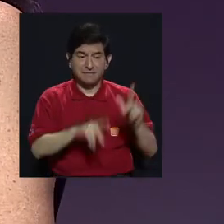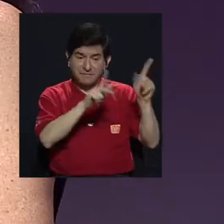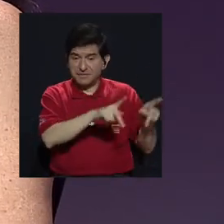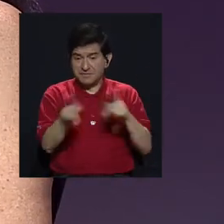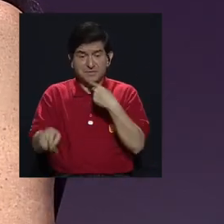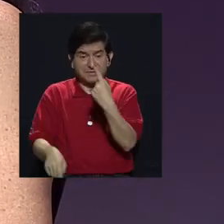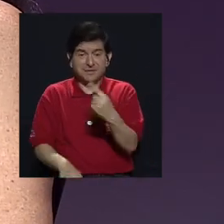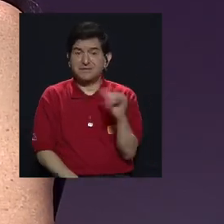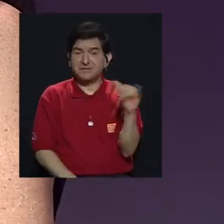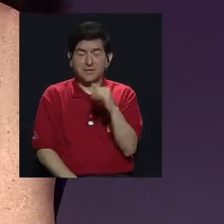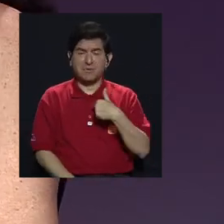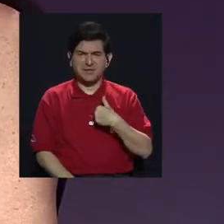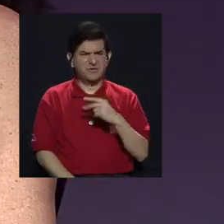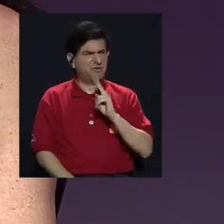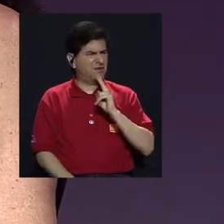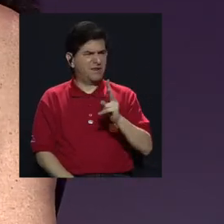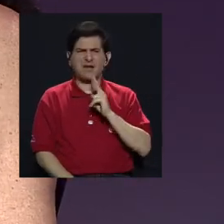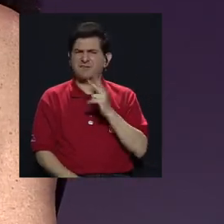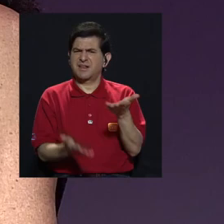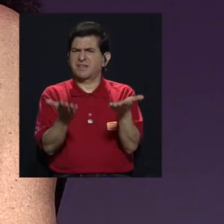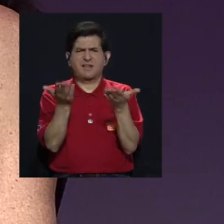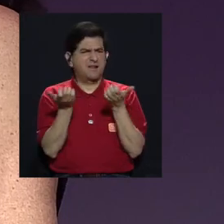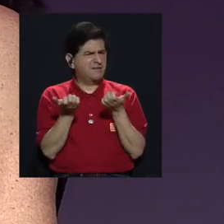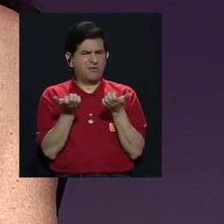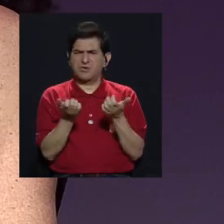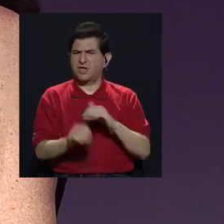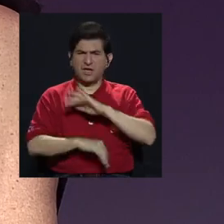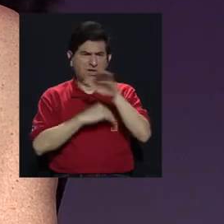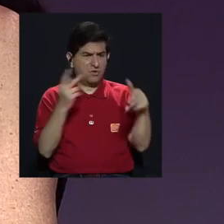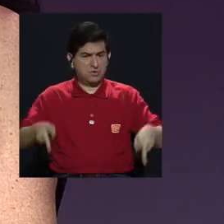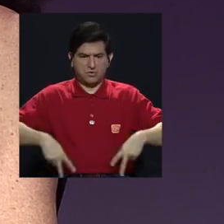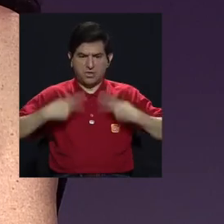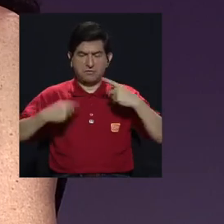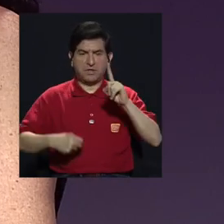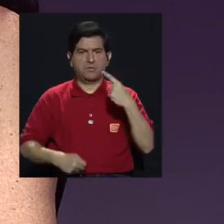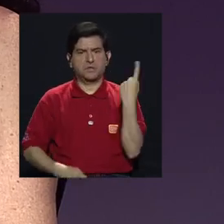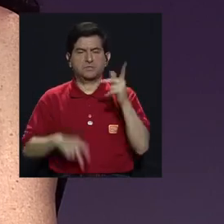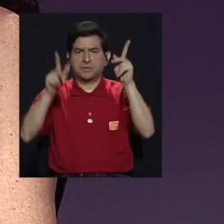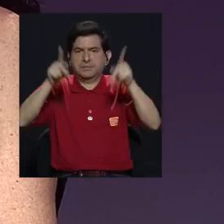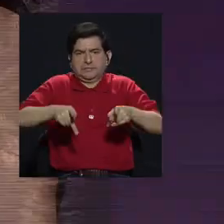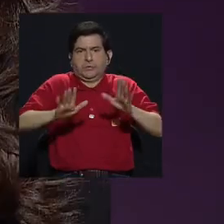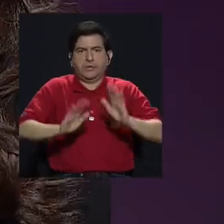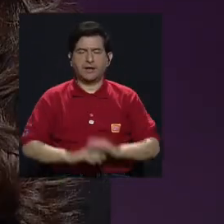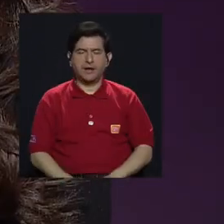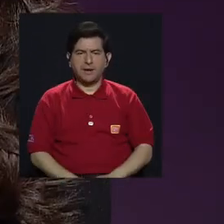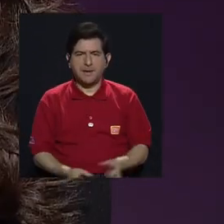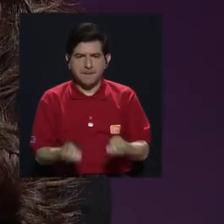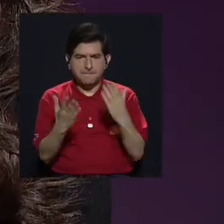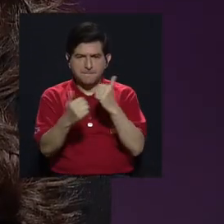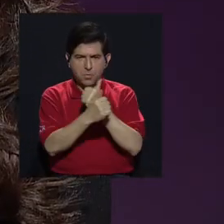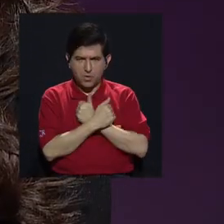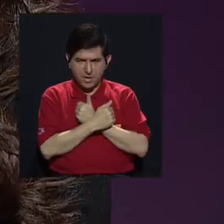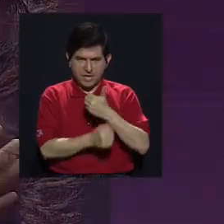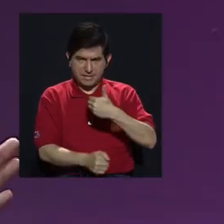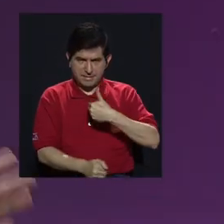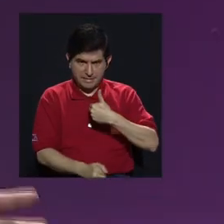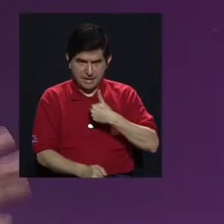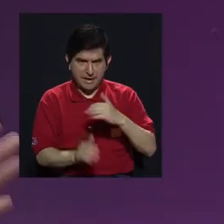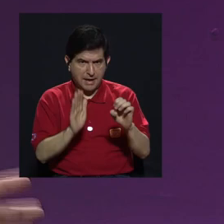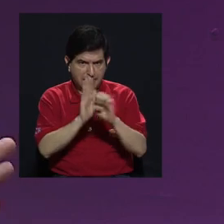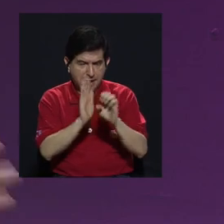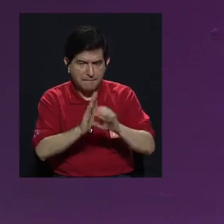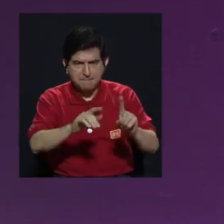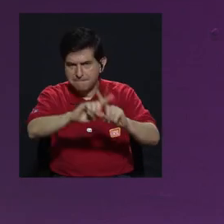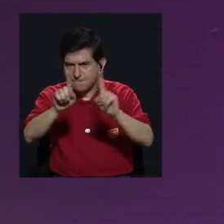gente que dice, no, la verdad es que yo no quiero estar toda mi vida con una sola persona, ¿verdad? ¿Los poliamorosos pueden tener, por